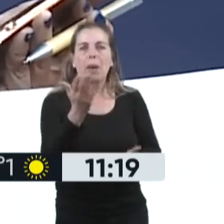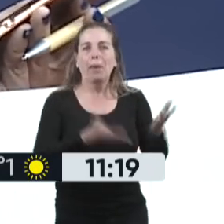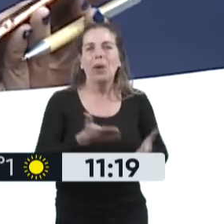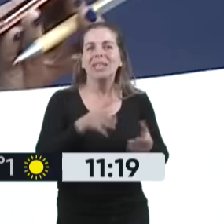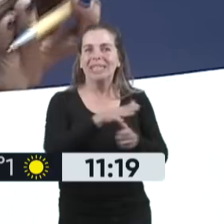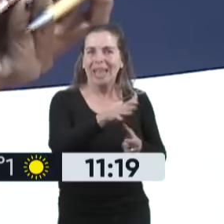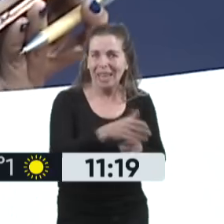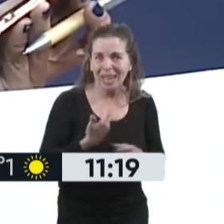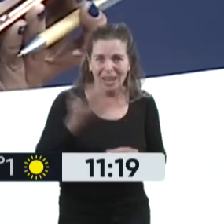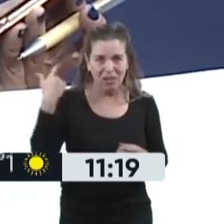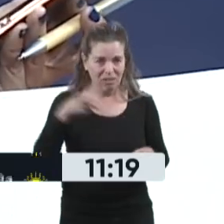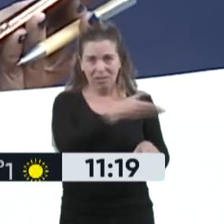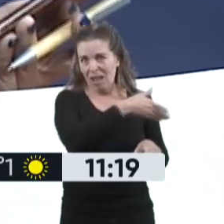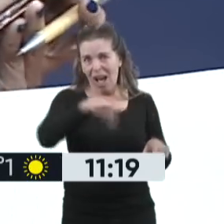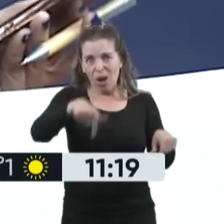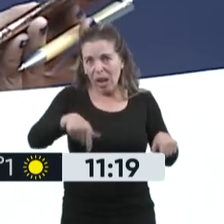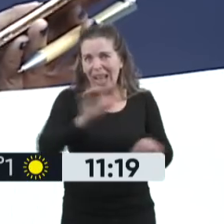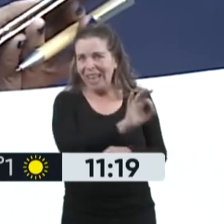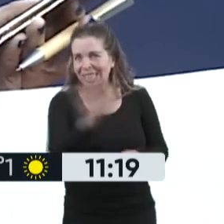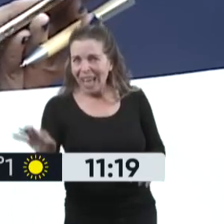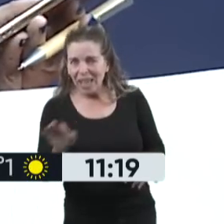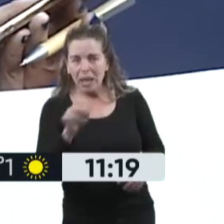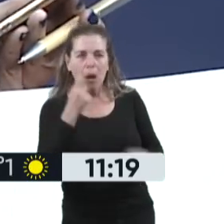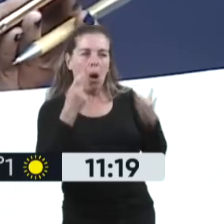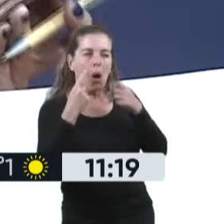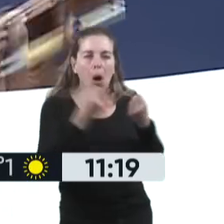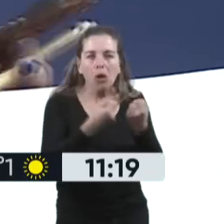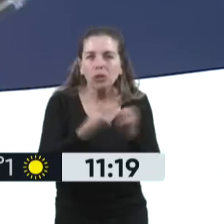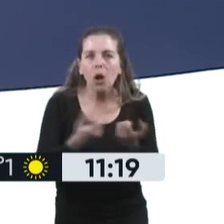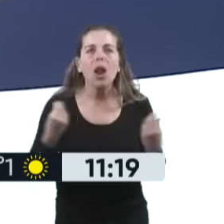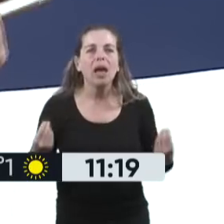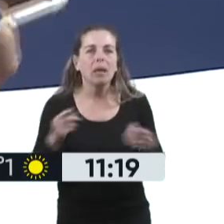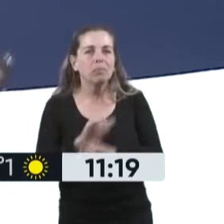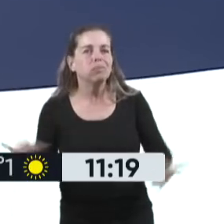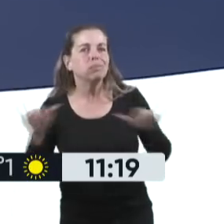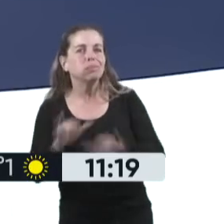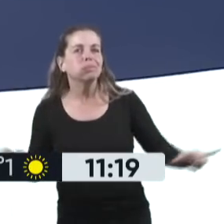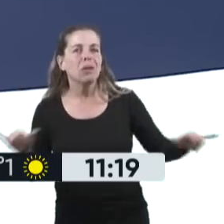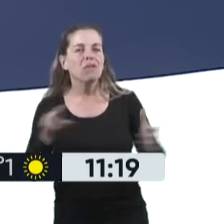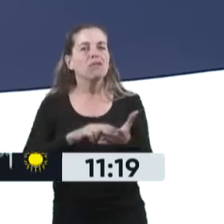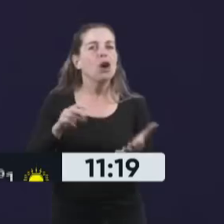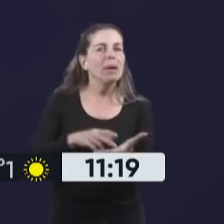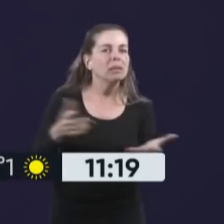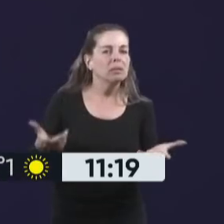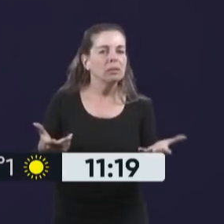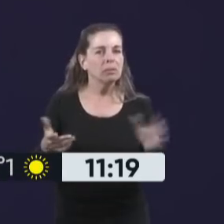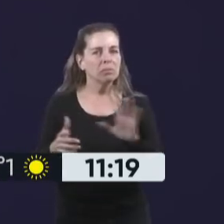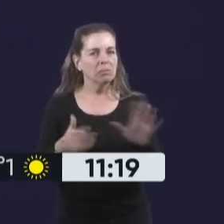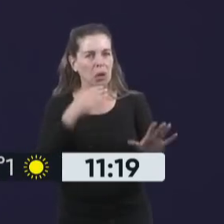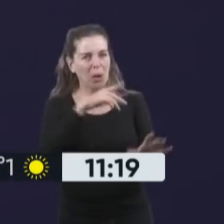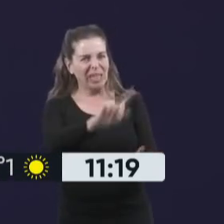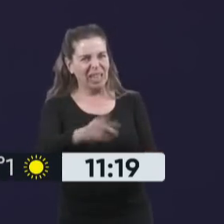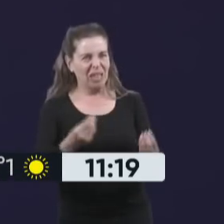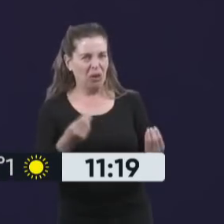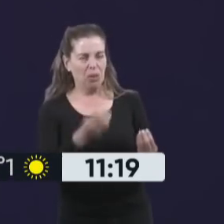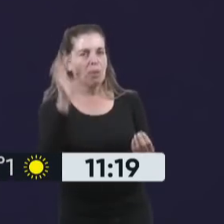estuvo controlando, Manuel, cosas horribles que se han difundido. Bueno. No te entendí la